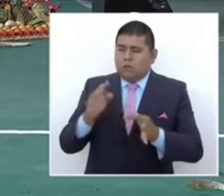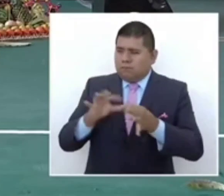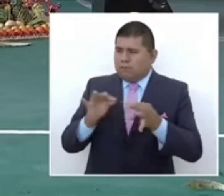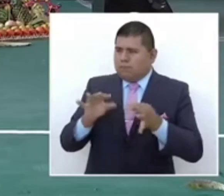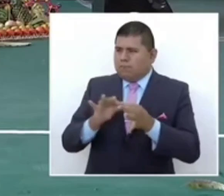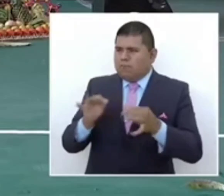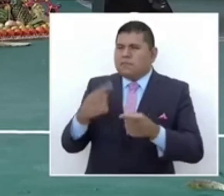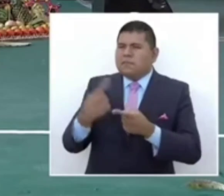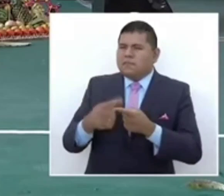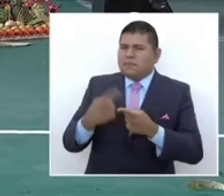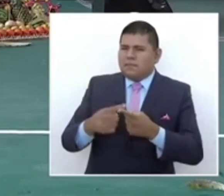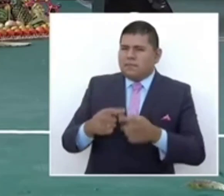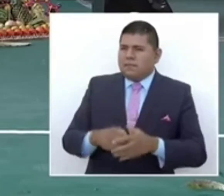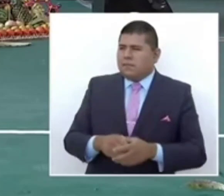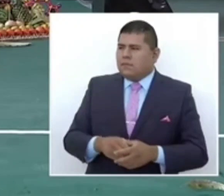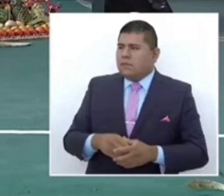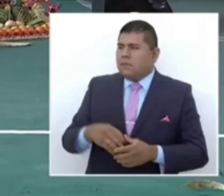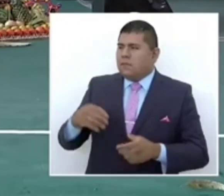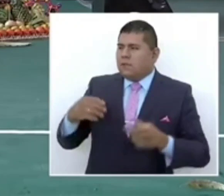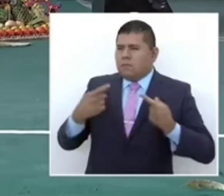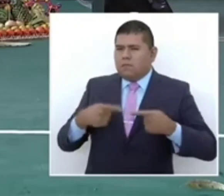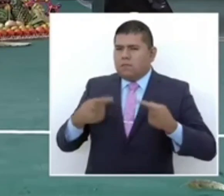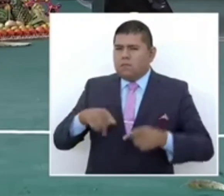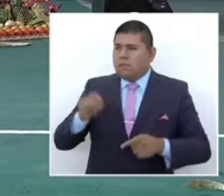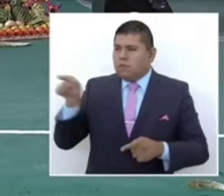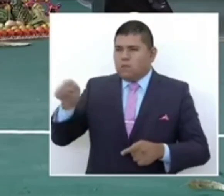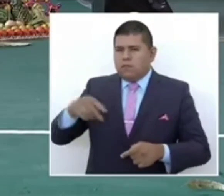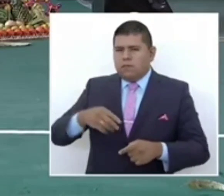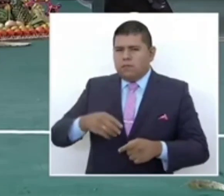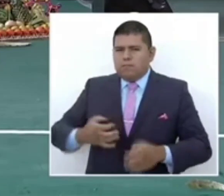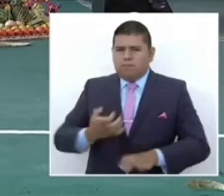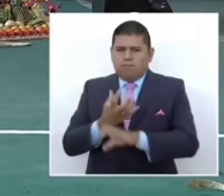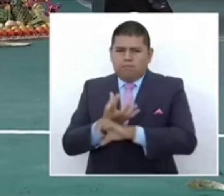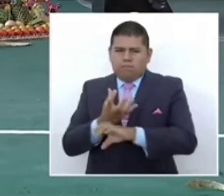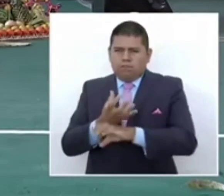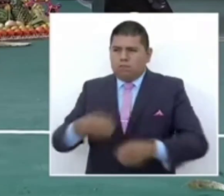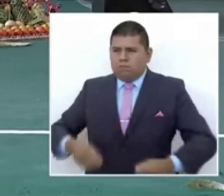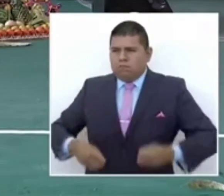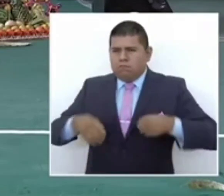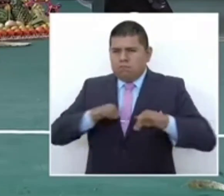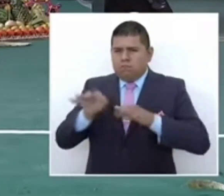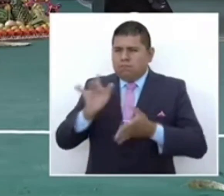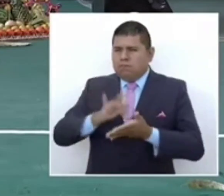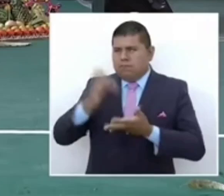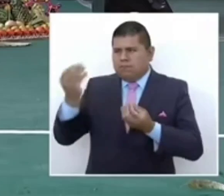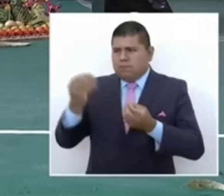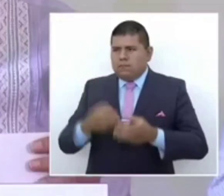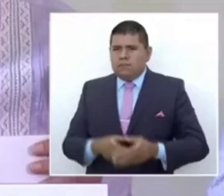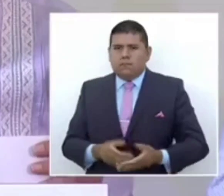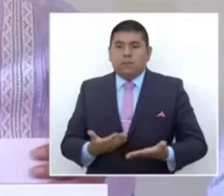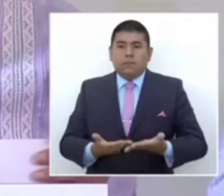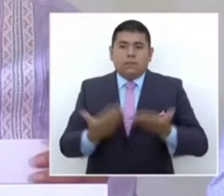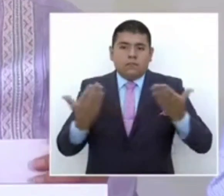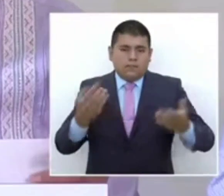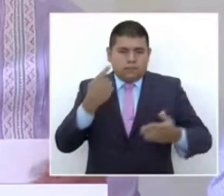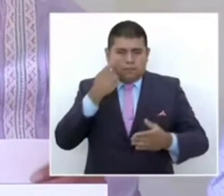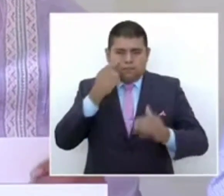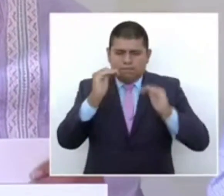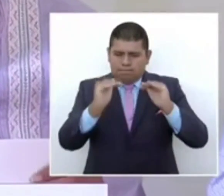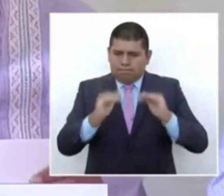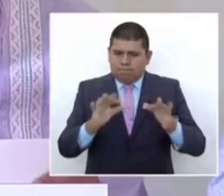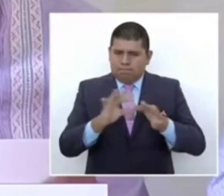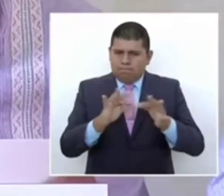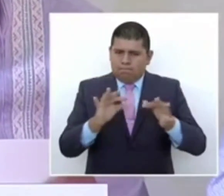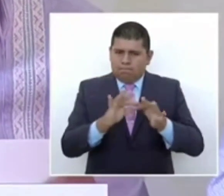a nuestros paisanos migrantes. Vamos a continuar actuando